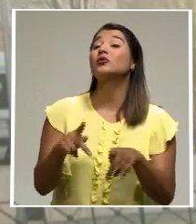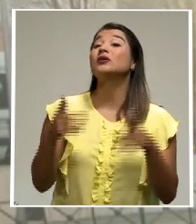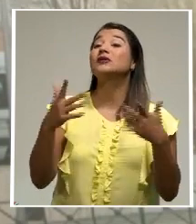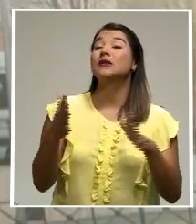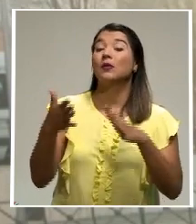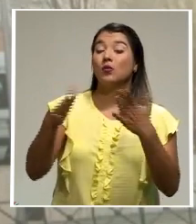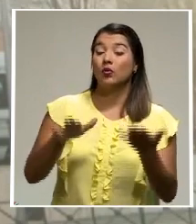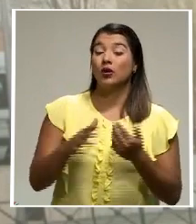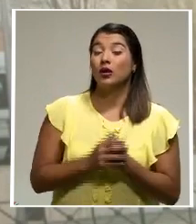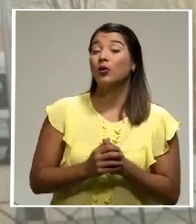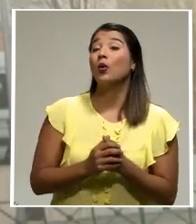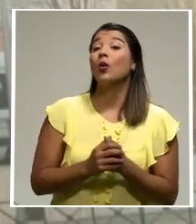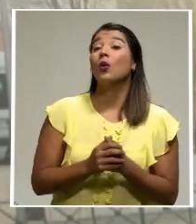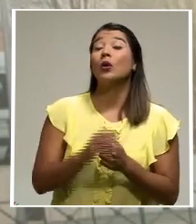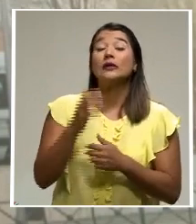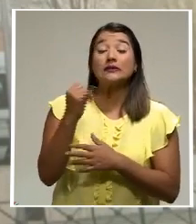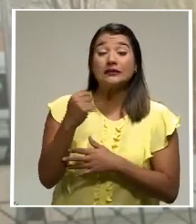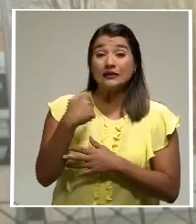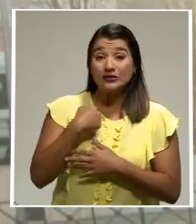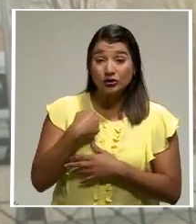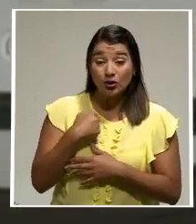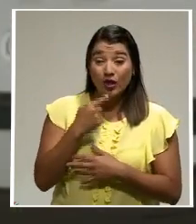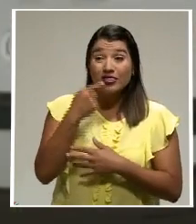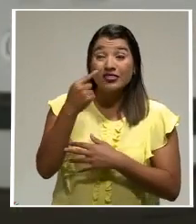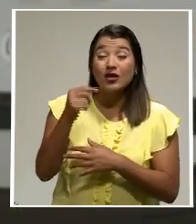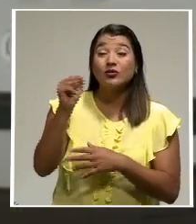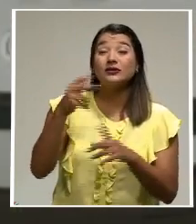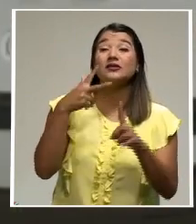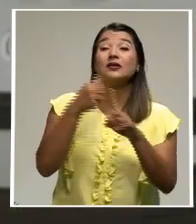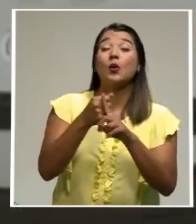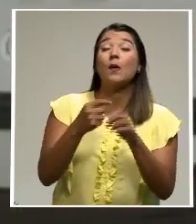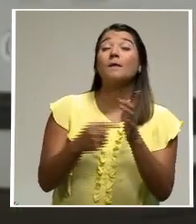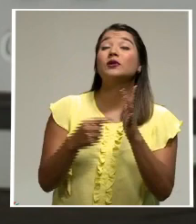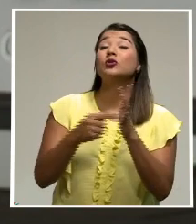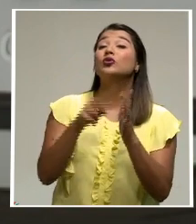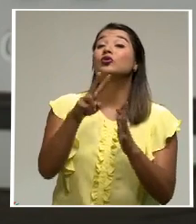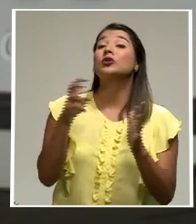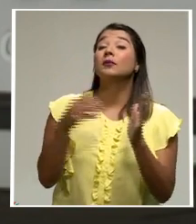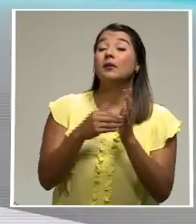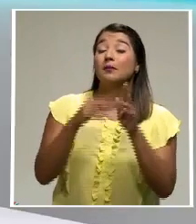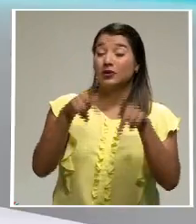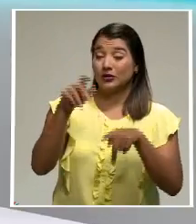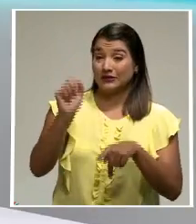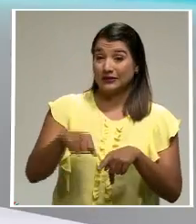que reporta haber vacunado a 1.200.000 personas hasta ahora.